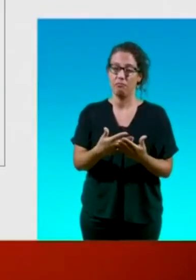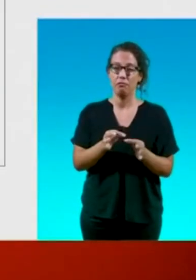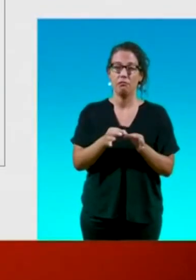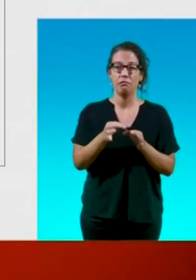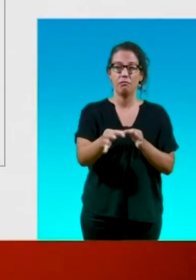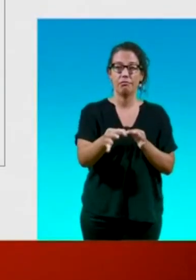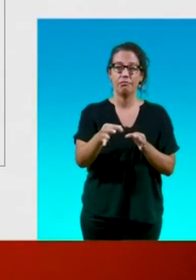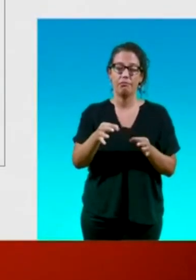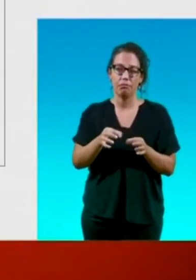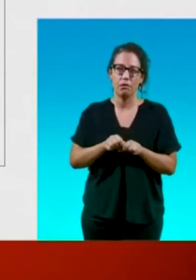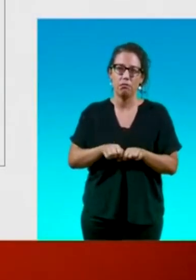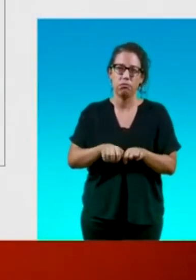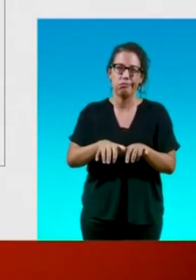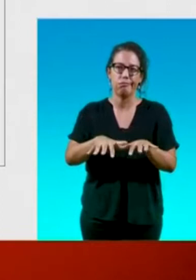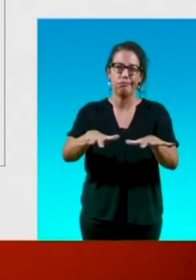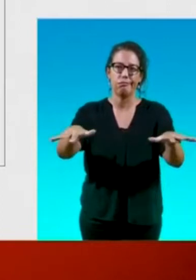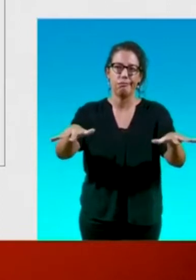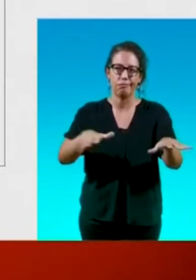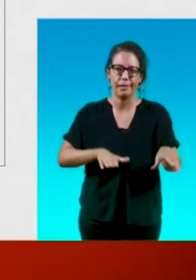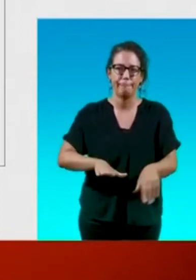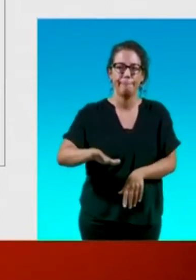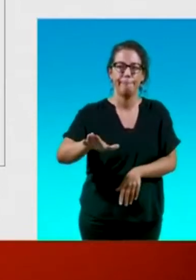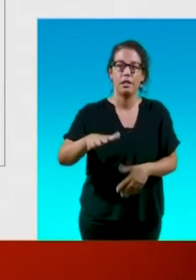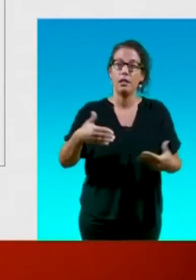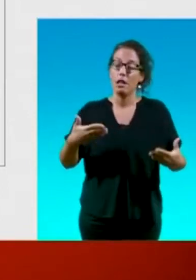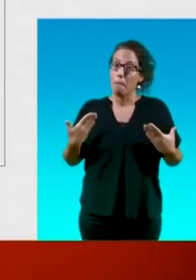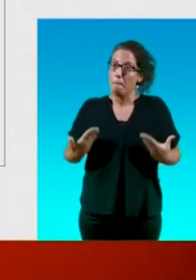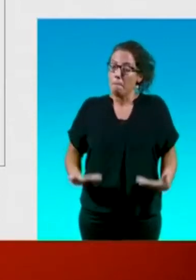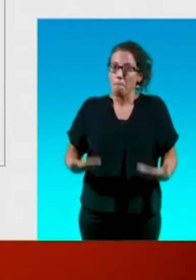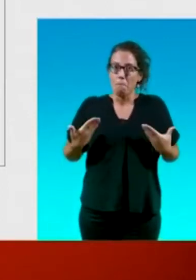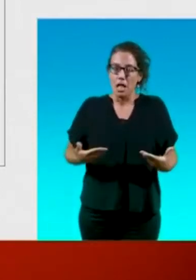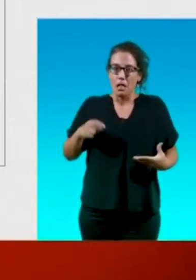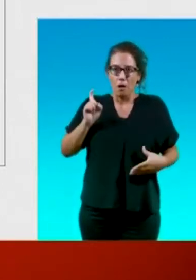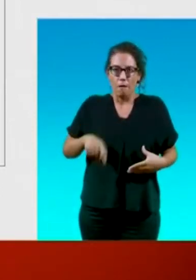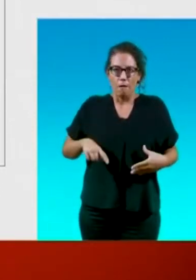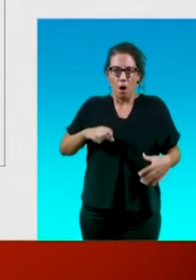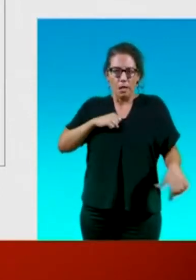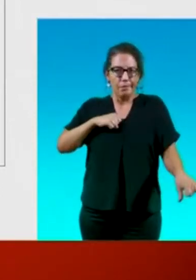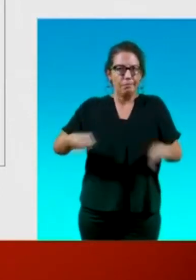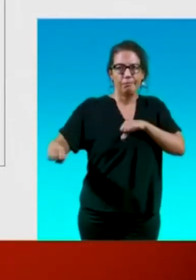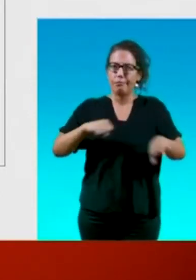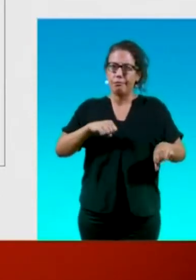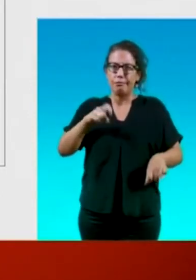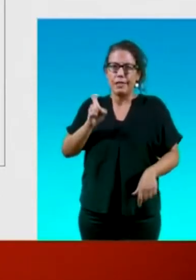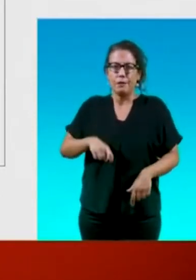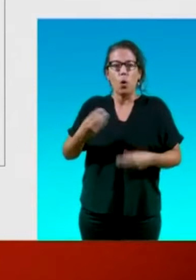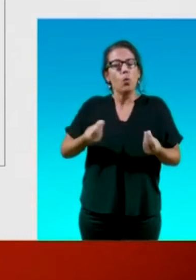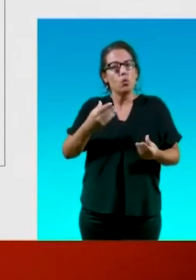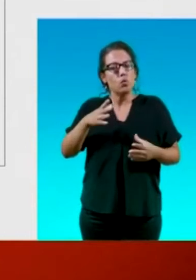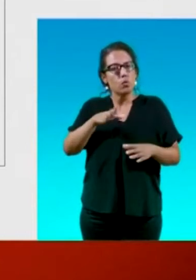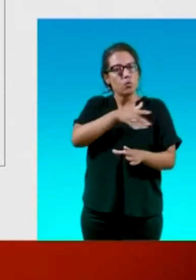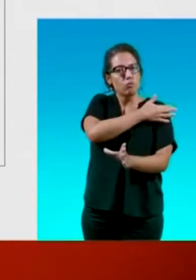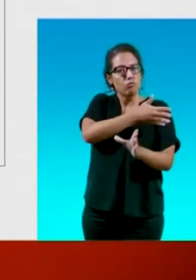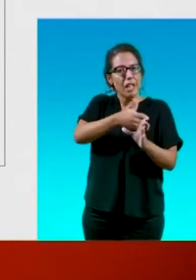La epidemia está ganando terreno, por lo que debemos intervenir ahora, o más bien seguir